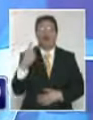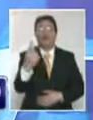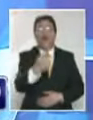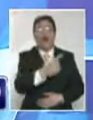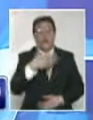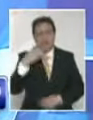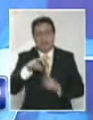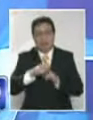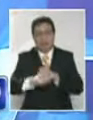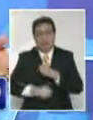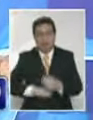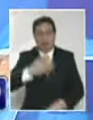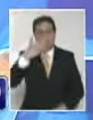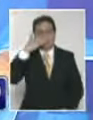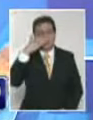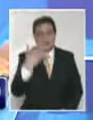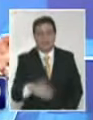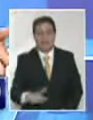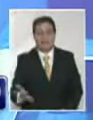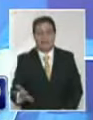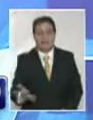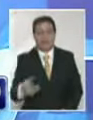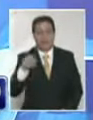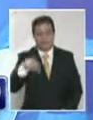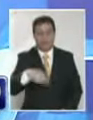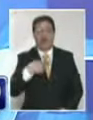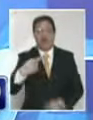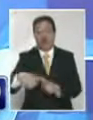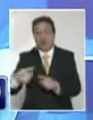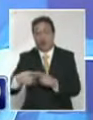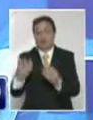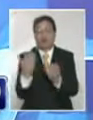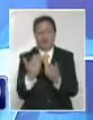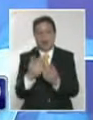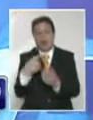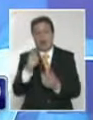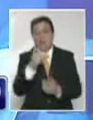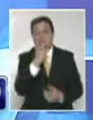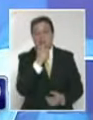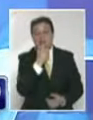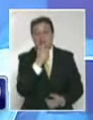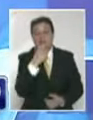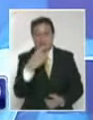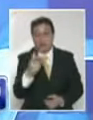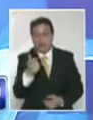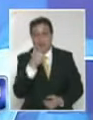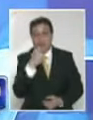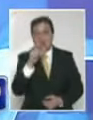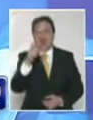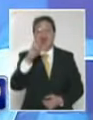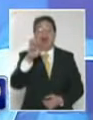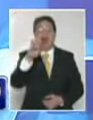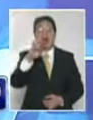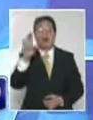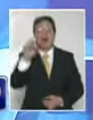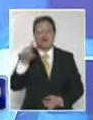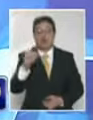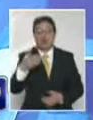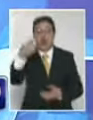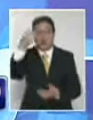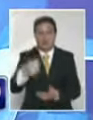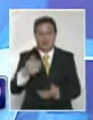O sea, yo me acuerdo, yo escribí con otra periodista del análisis, la María José Luque, el libro sobre el asesinato de Pepe Carrasco. Nosotros lo escribimos